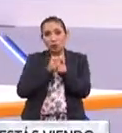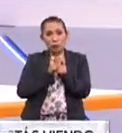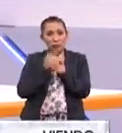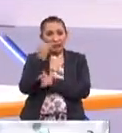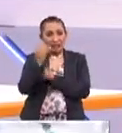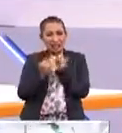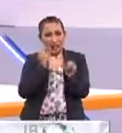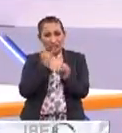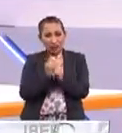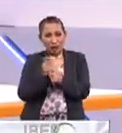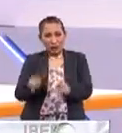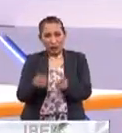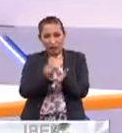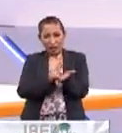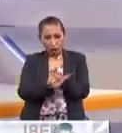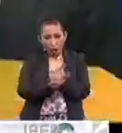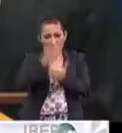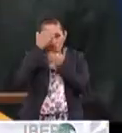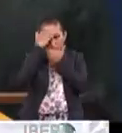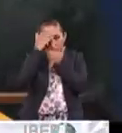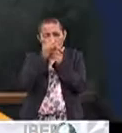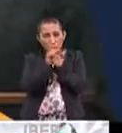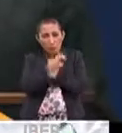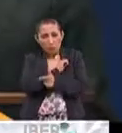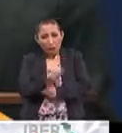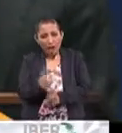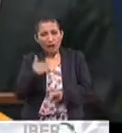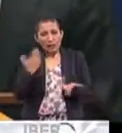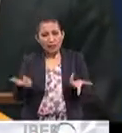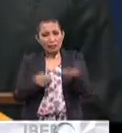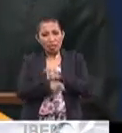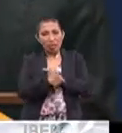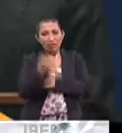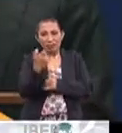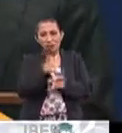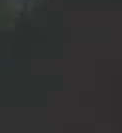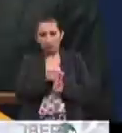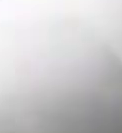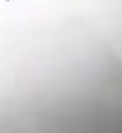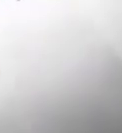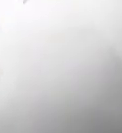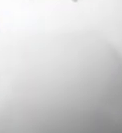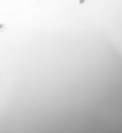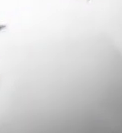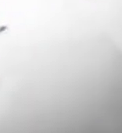internacional de narcóticos, el terrorismo, el crimen organizado y el lavado de dinero.